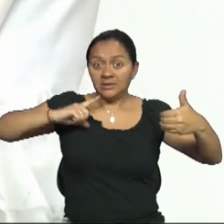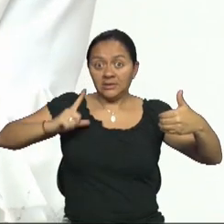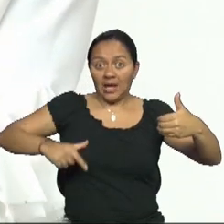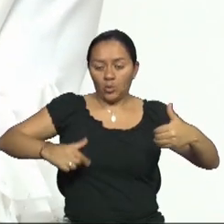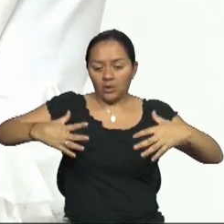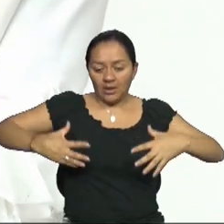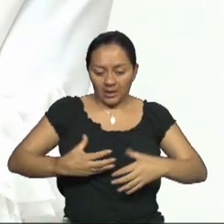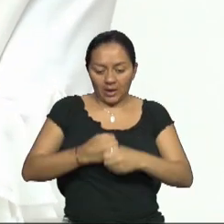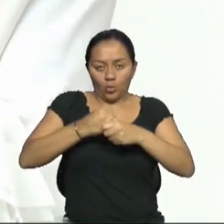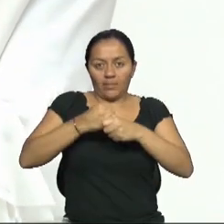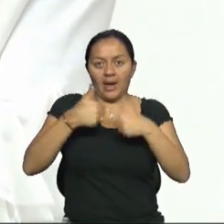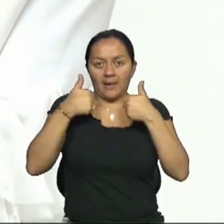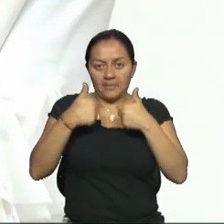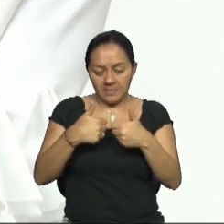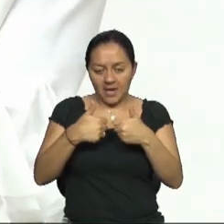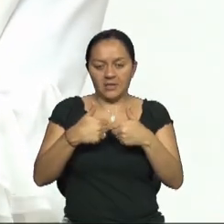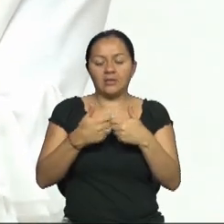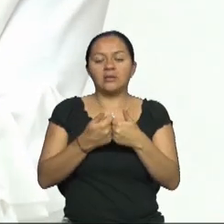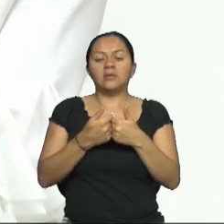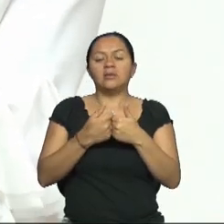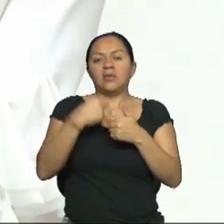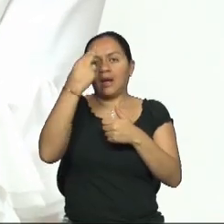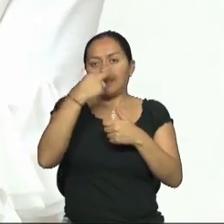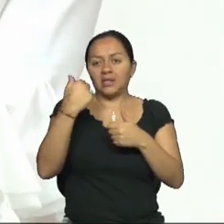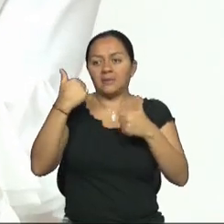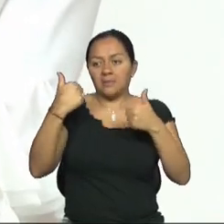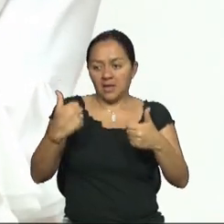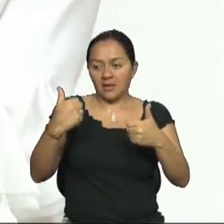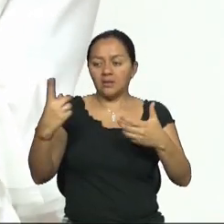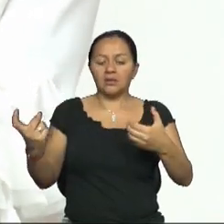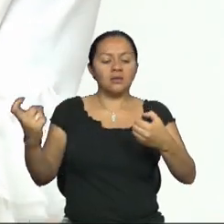originó probablemente la discapacidad ya pasa a